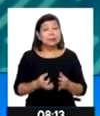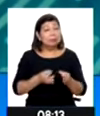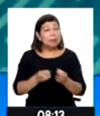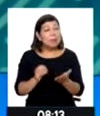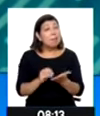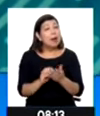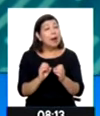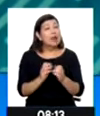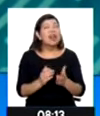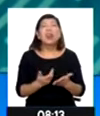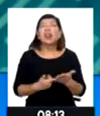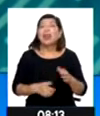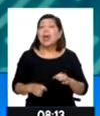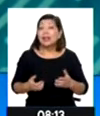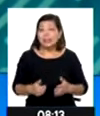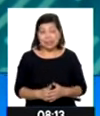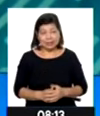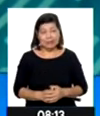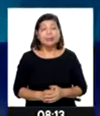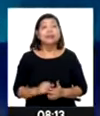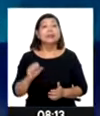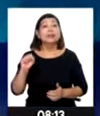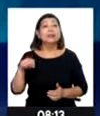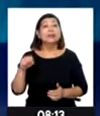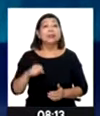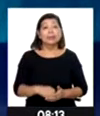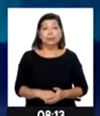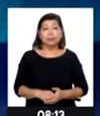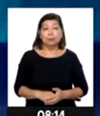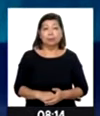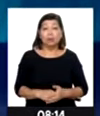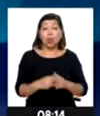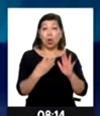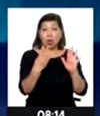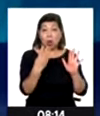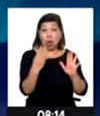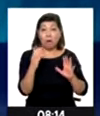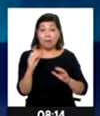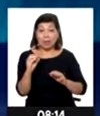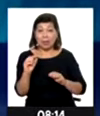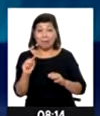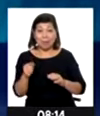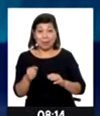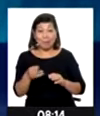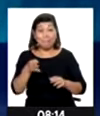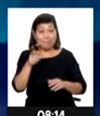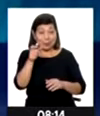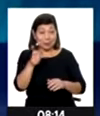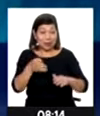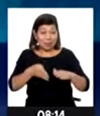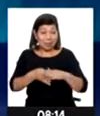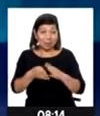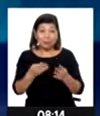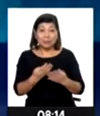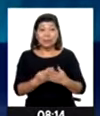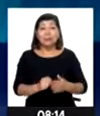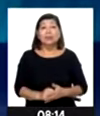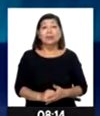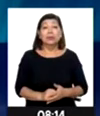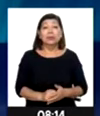explicar, por favor. ¿Qué se está haciendo al respecto? Así es, Jorge. Tenemos 90.000 privados de libertad, de los